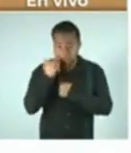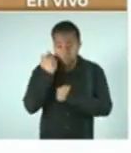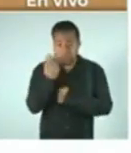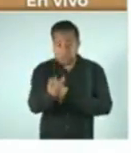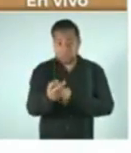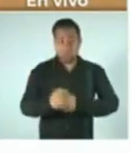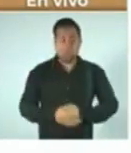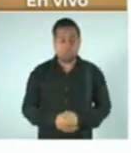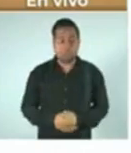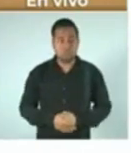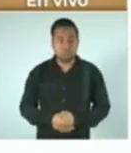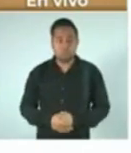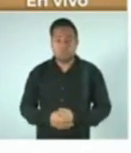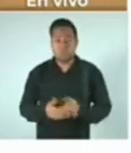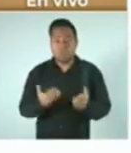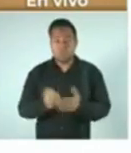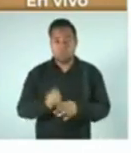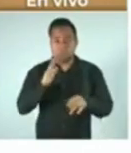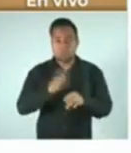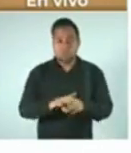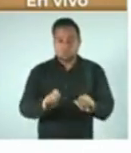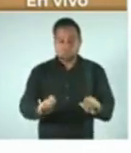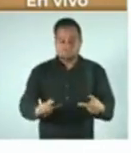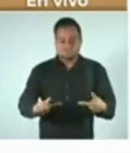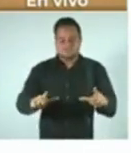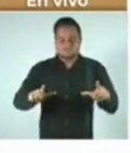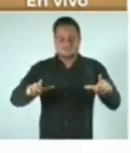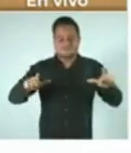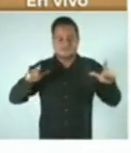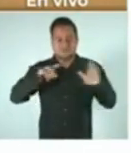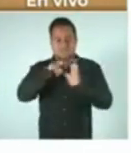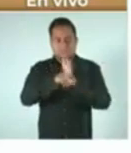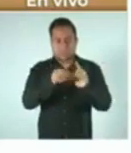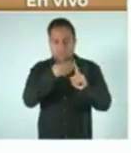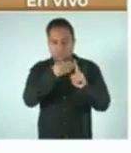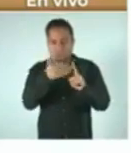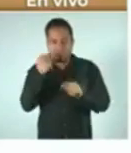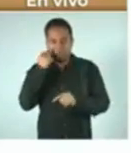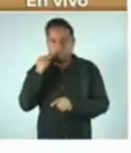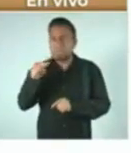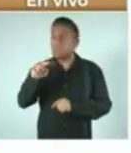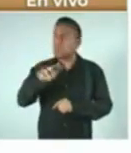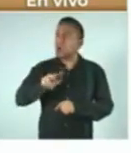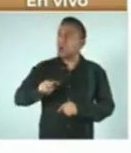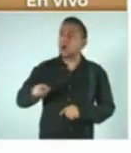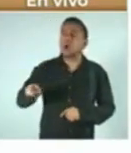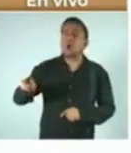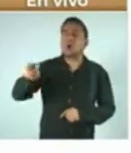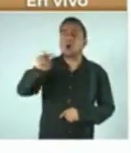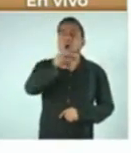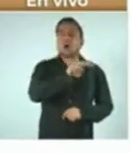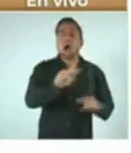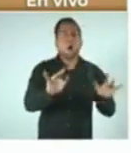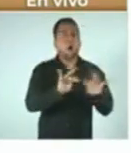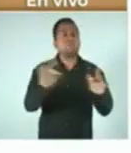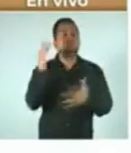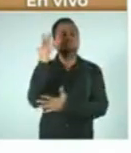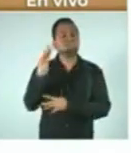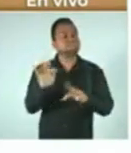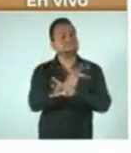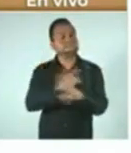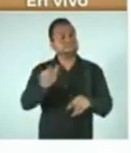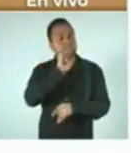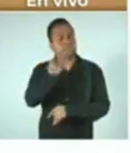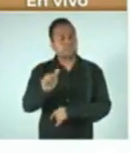Y ahorita que se agranda el mapa, que es el video, van a ver todo alrededor ya depredado.